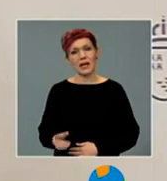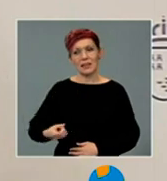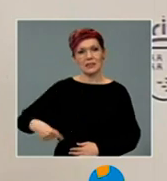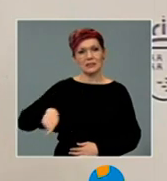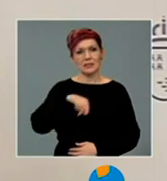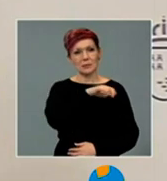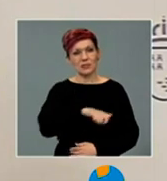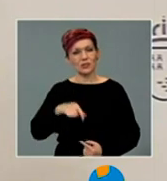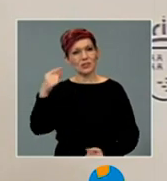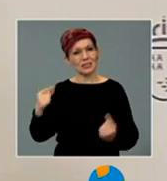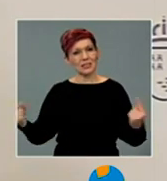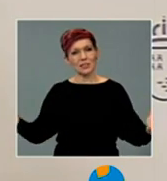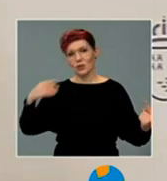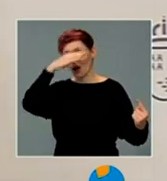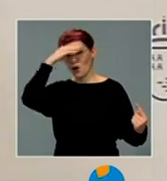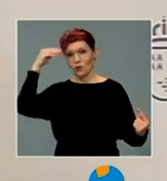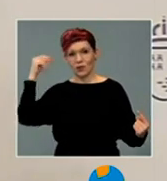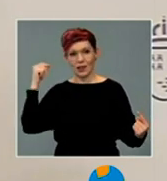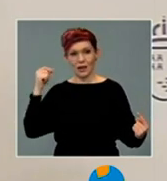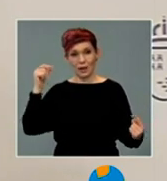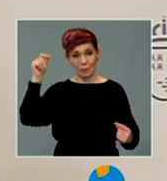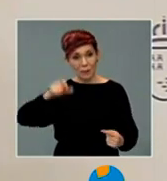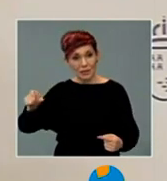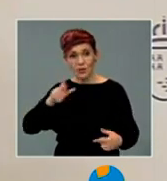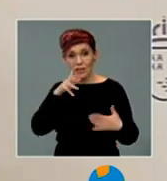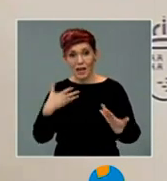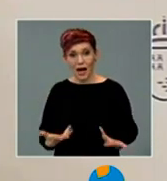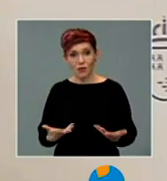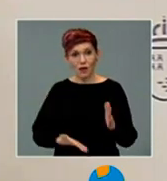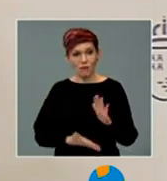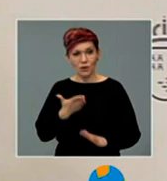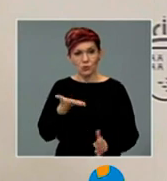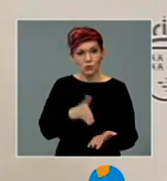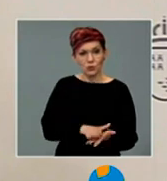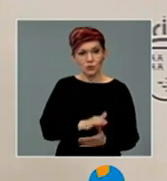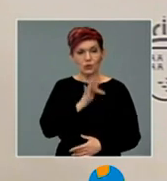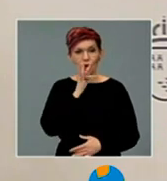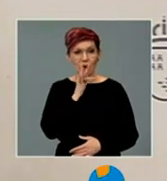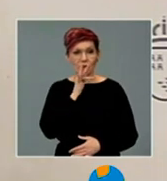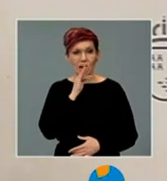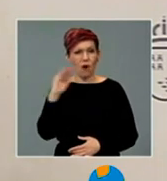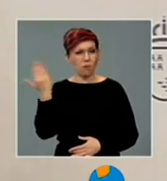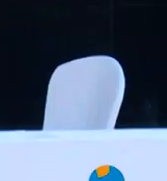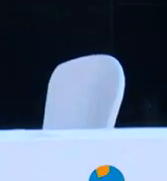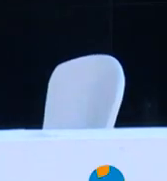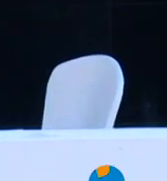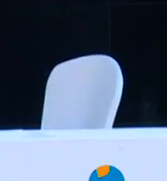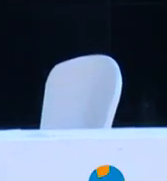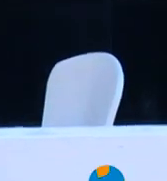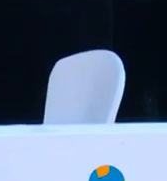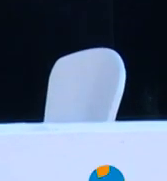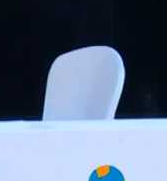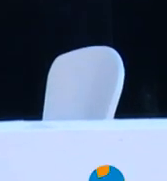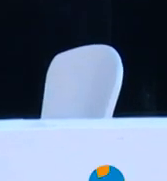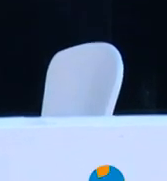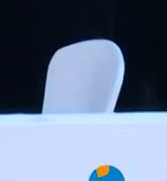todavía hay muchos de los nuestros que se debaten entre la vida y la muerte o que han quedado dañados de por vida a causa de la enfermedad lópez mira se